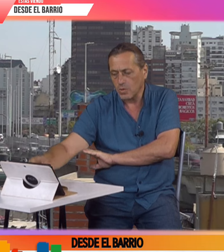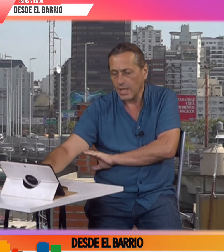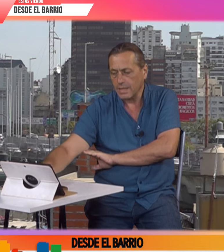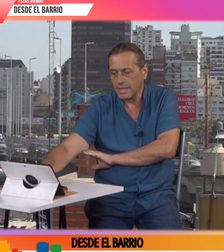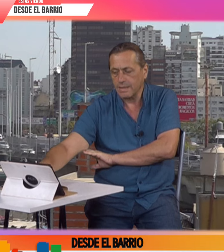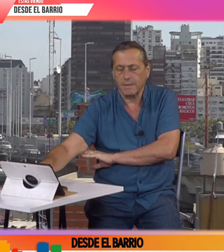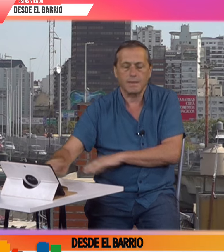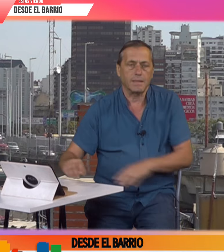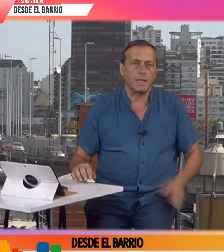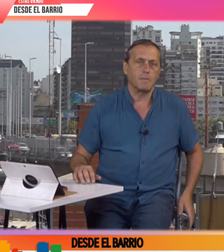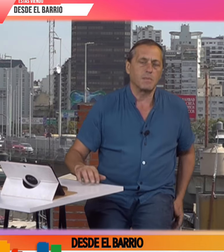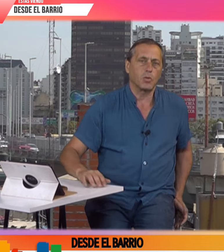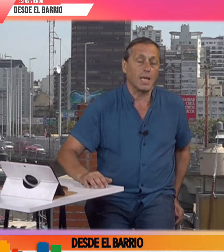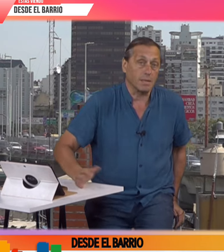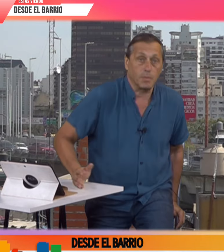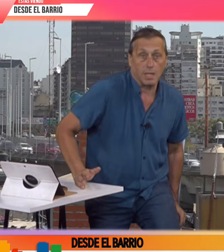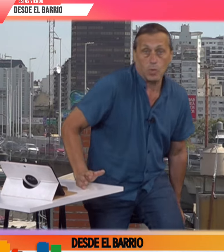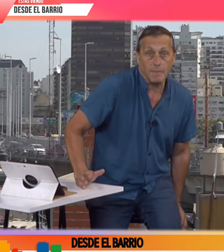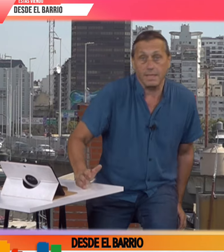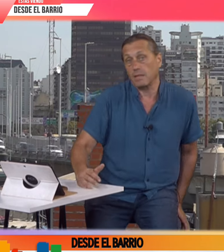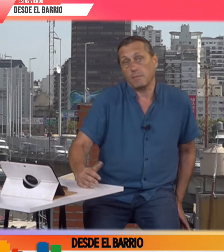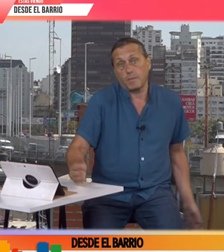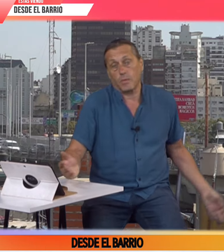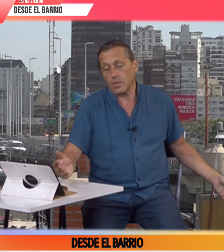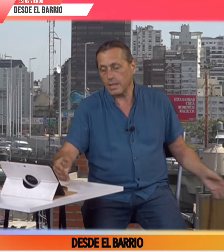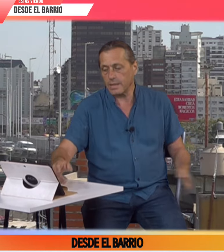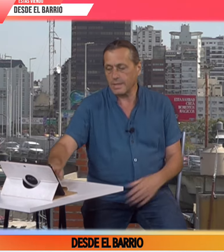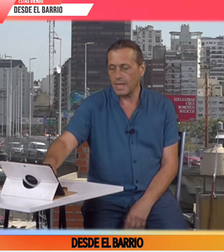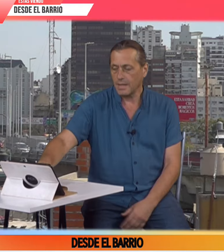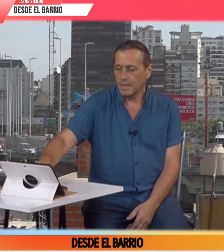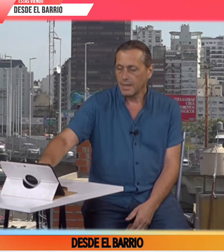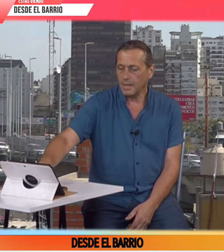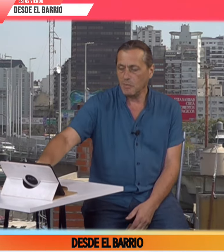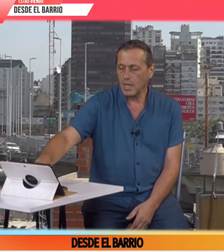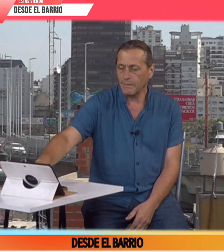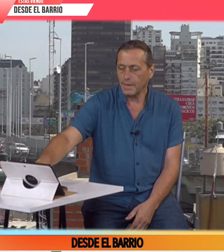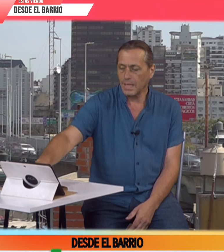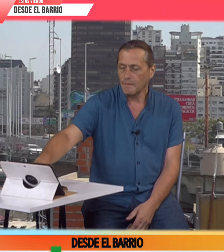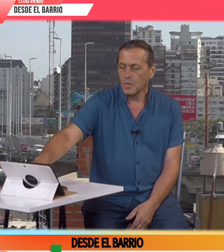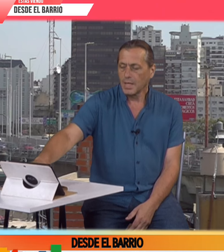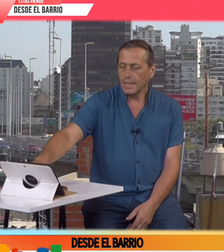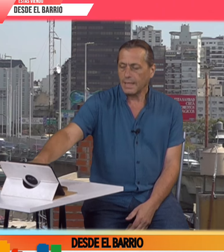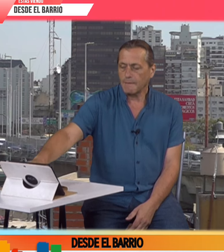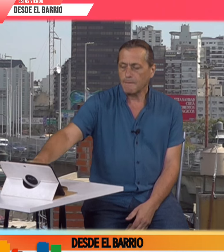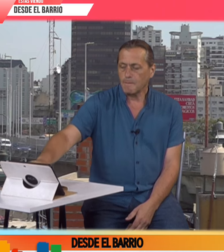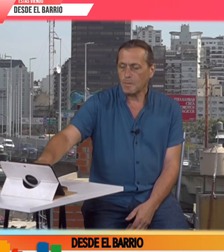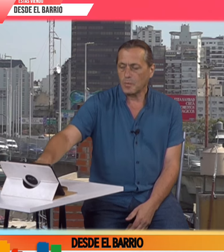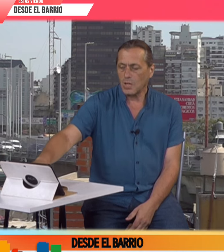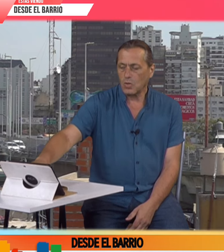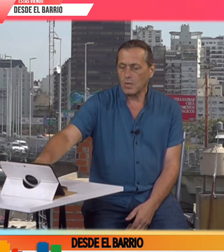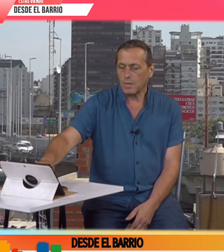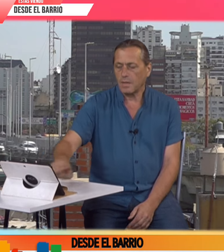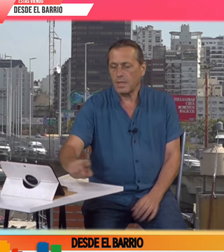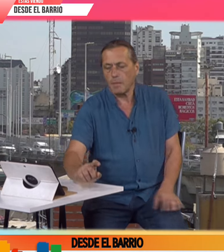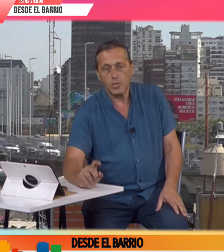Provincia de Buenos Aires es de las más importantes, pues, naturalmente, por una cuestión de densidad demográfica.